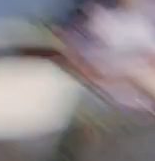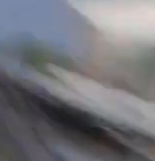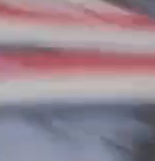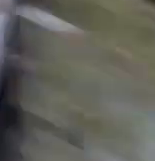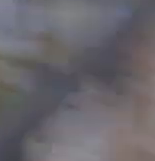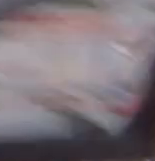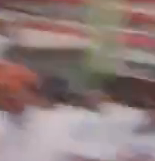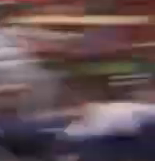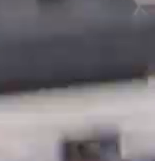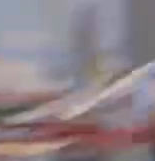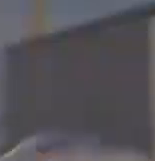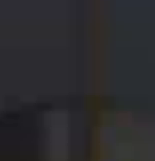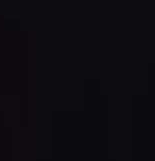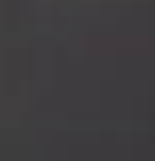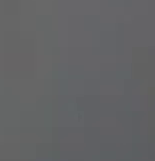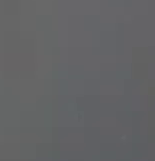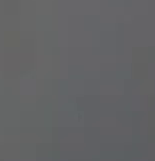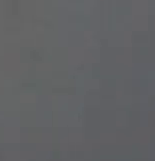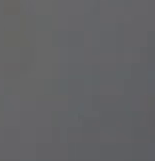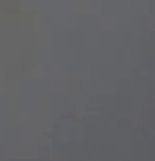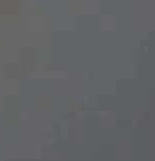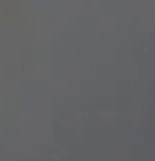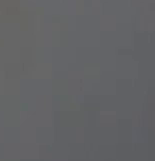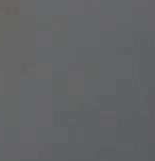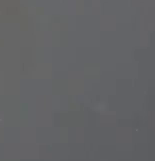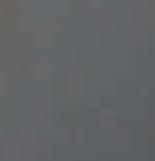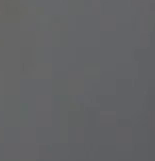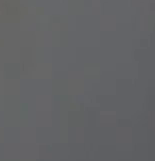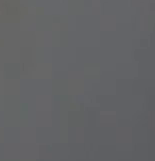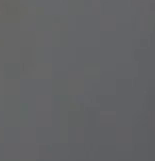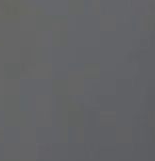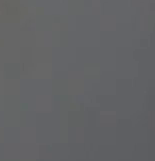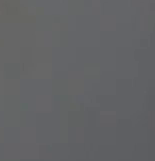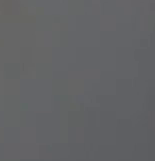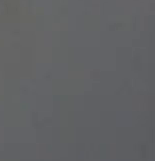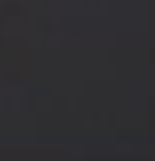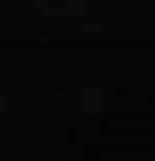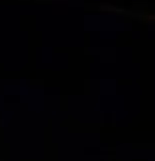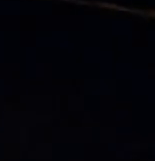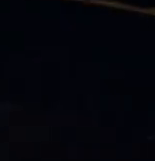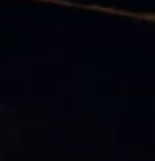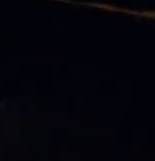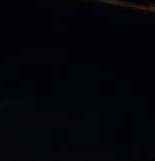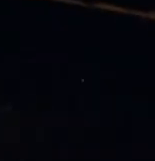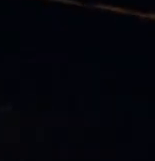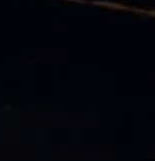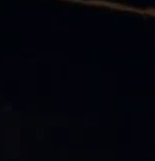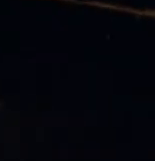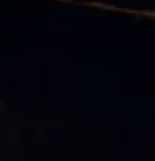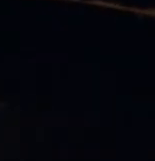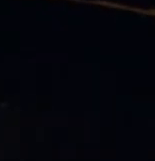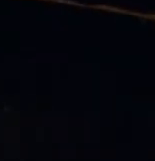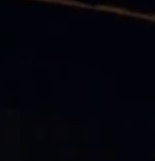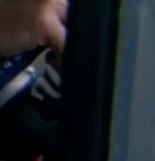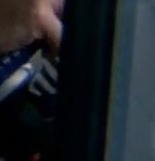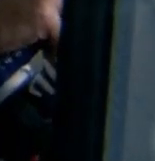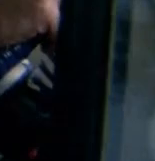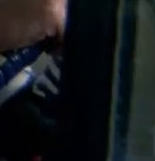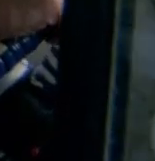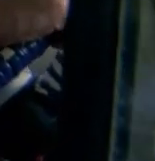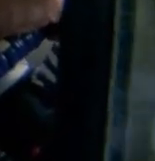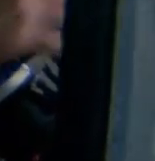Ciudad de México se hará realidad. ¿Y si me voy a México en el trailer, escondido entre la carga? Pero todo se saldrá de control,